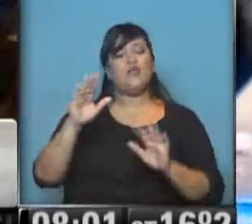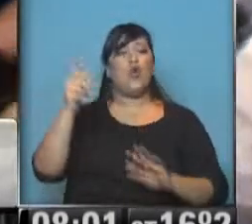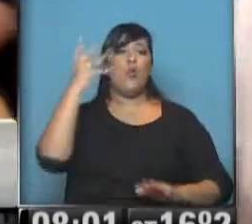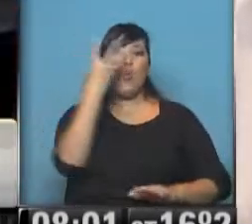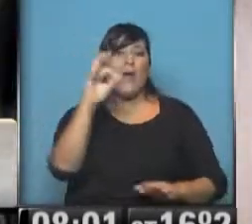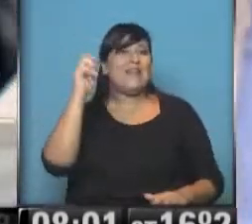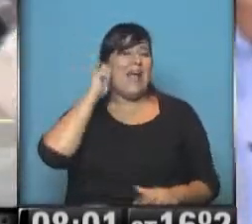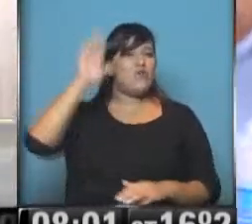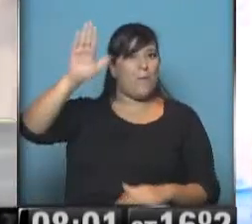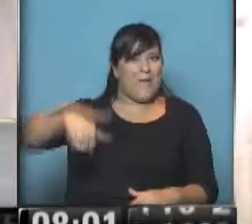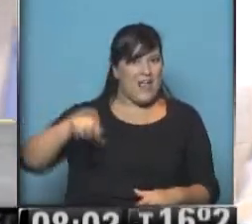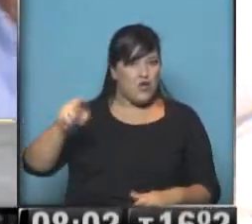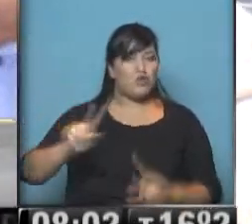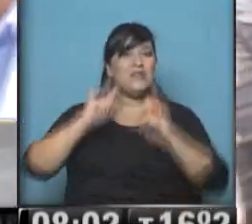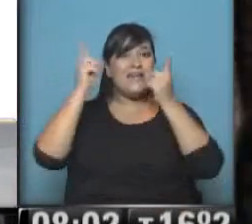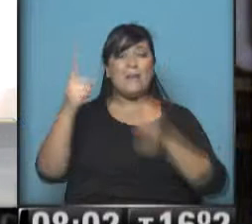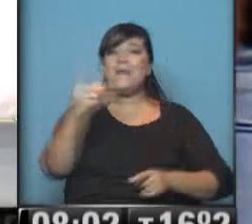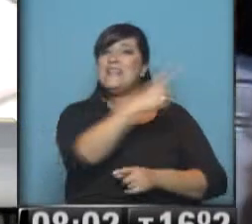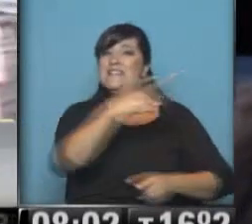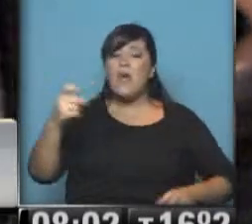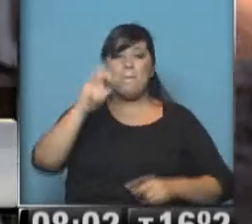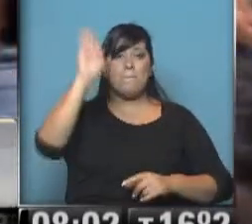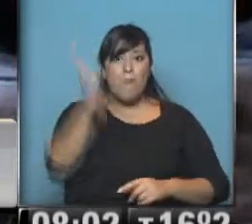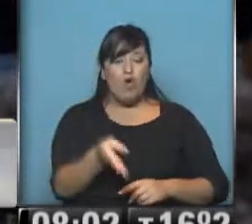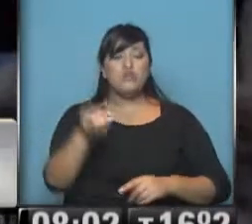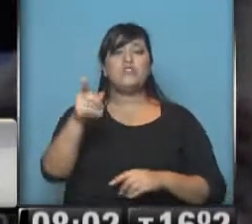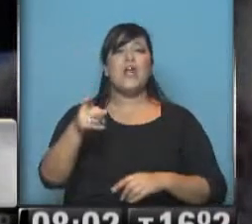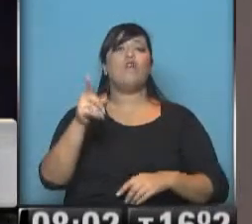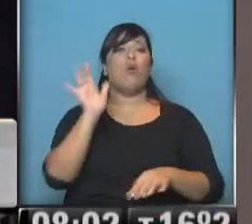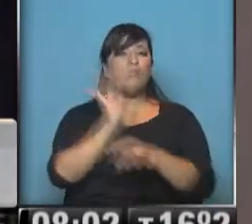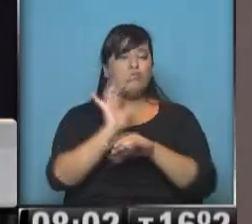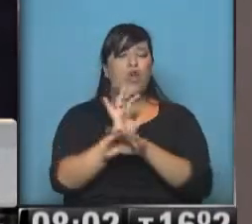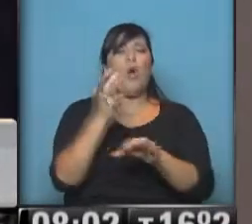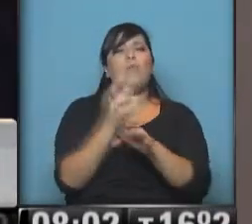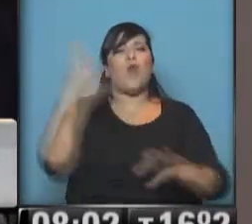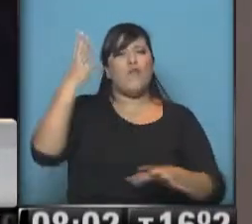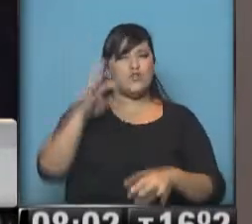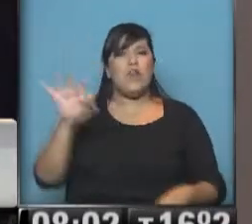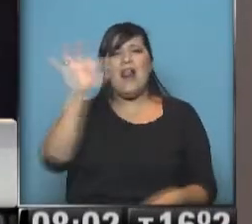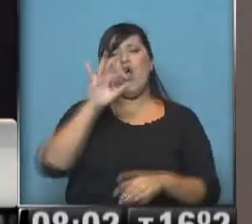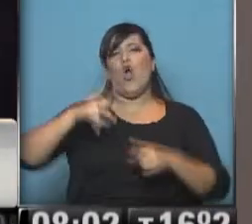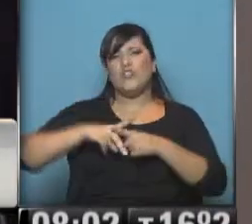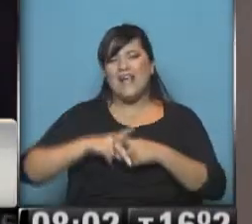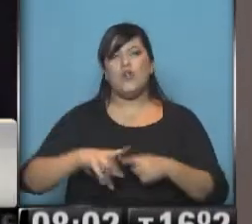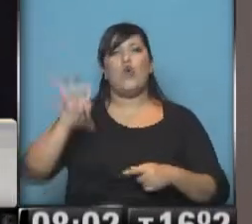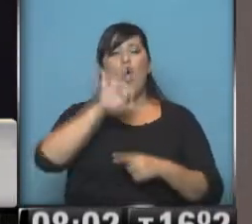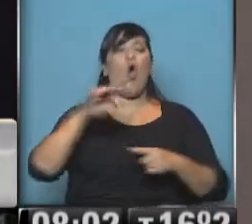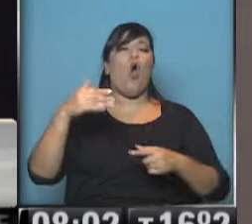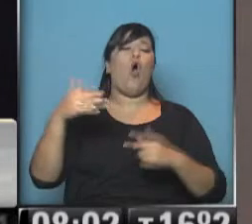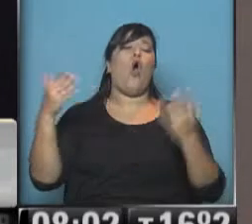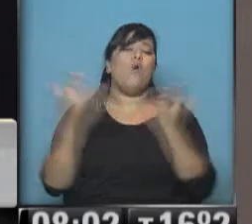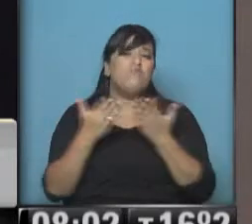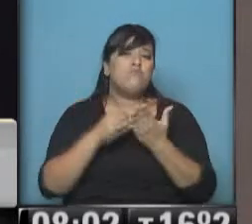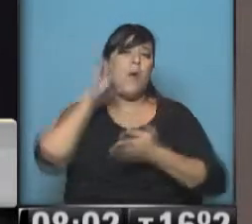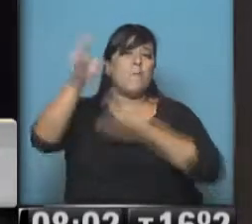años y casi el 100% son profesionales o técnicos o estudiantes universitarios